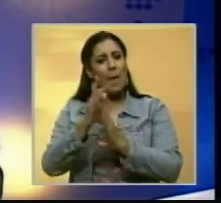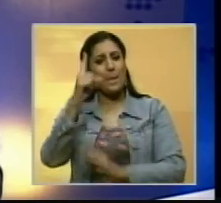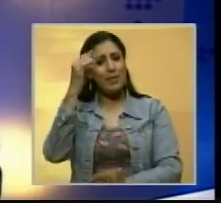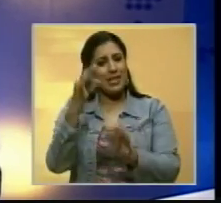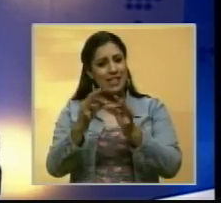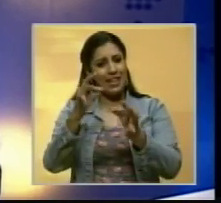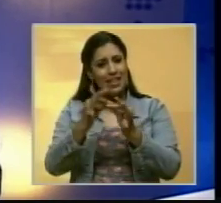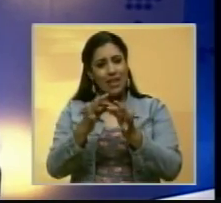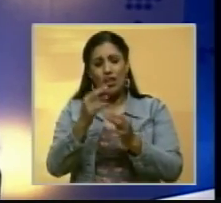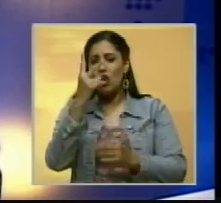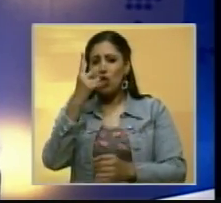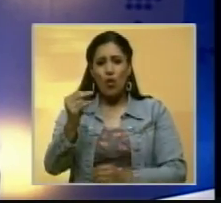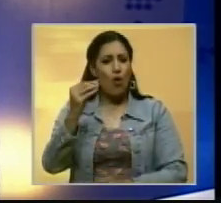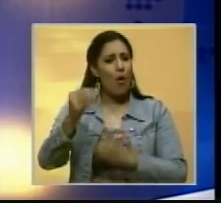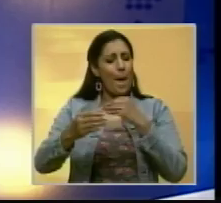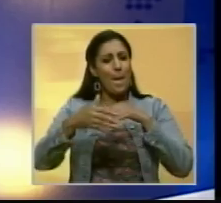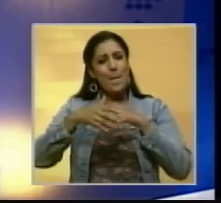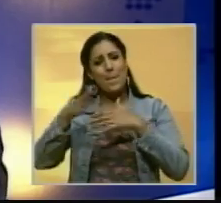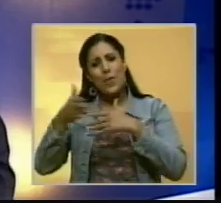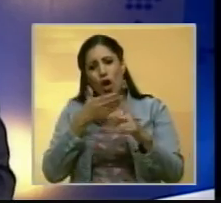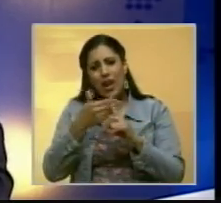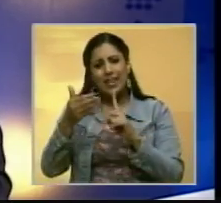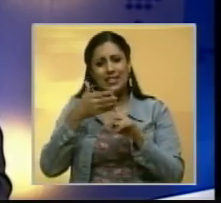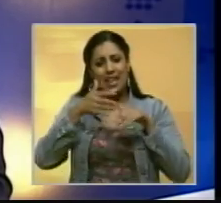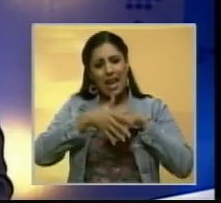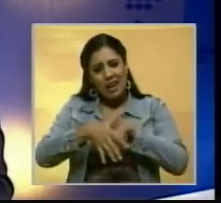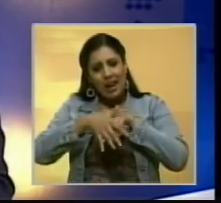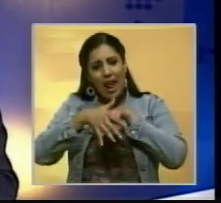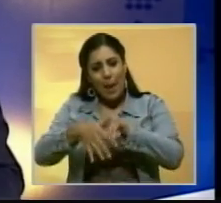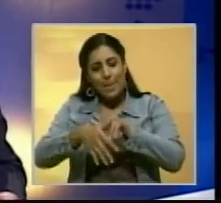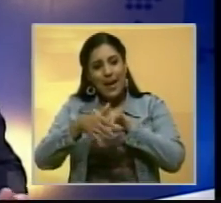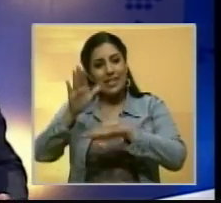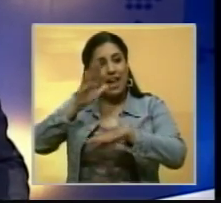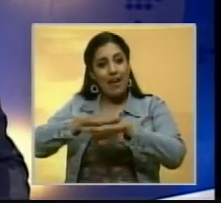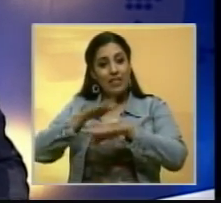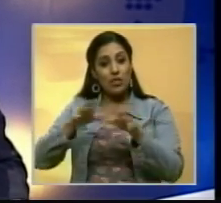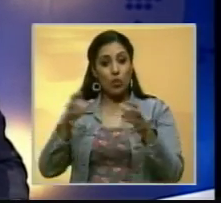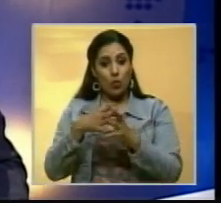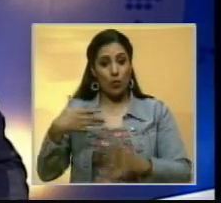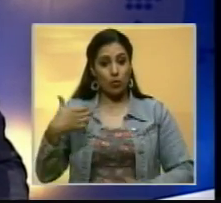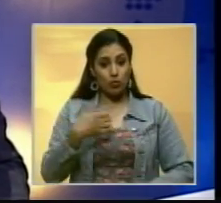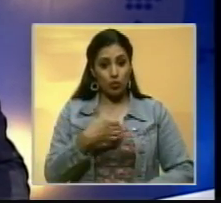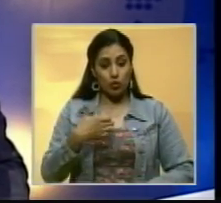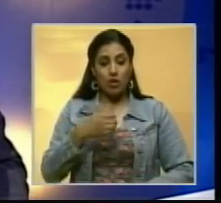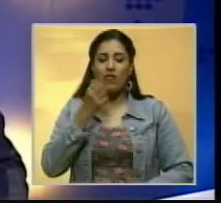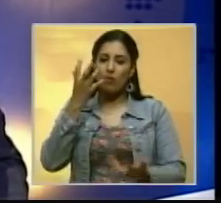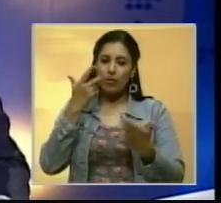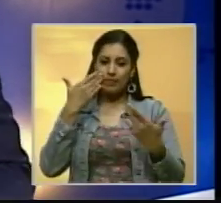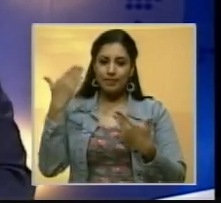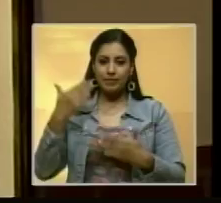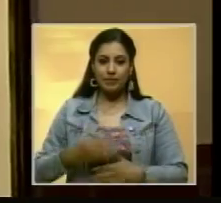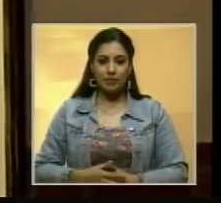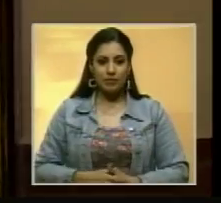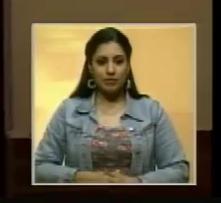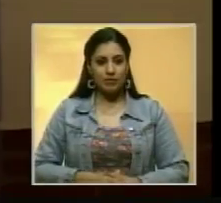1 de septiembre no se generen hechos de violencia durante la marcha convocada por la MUD. Nina Martínez nos amplía.